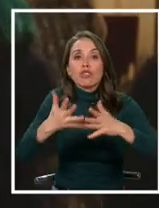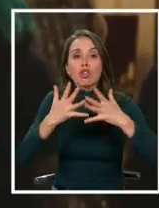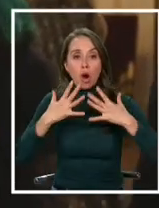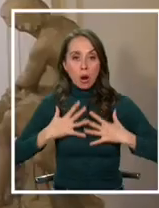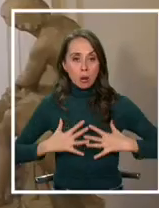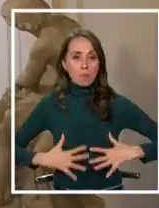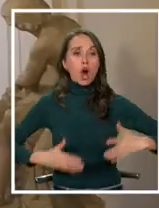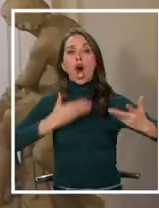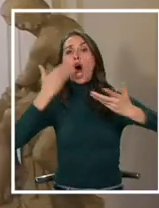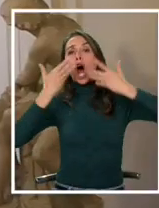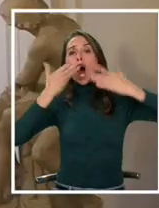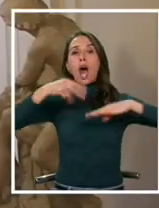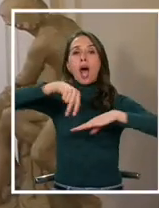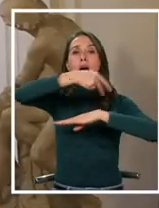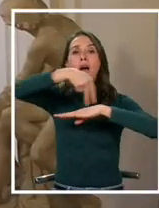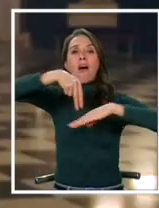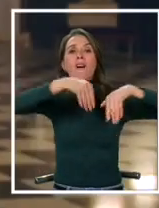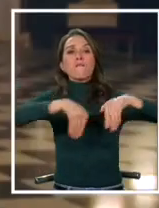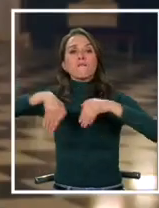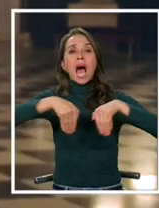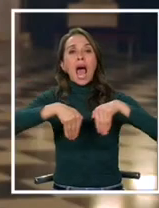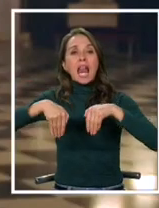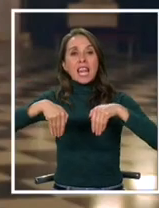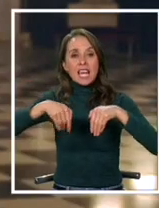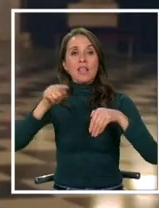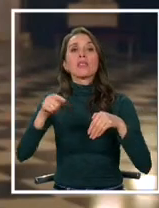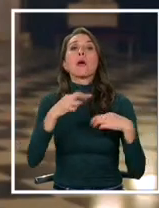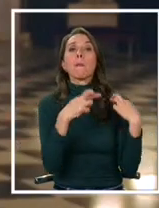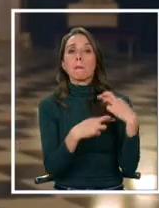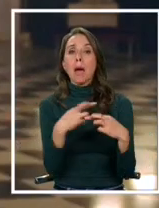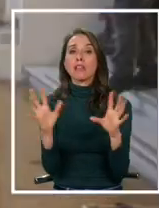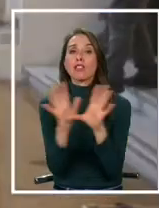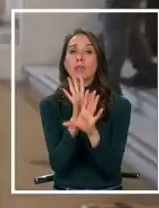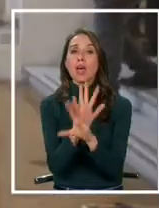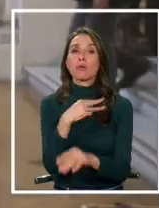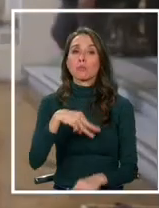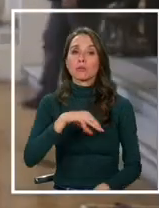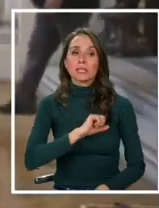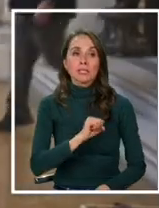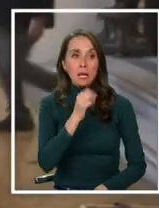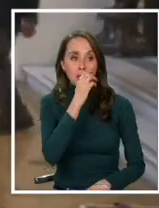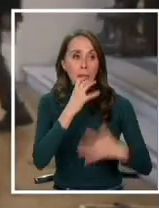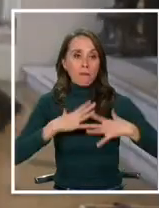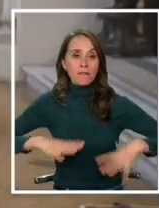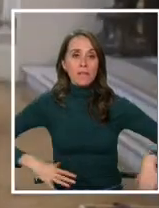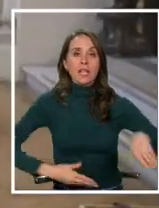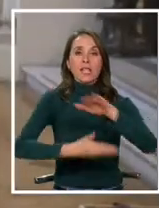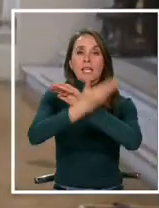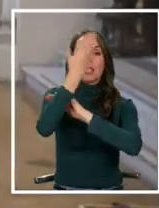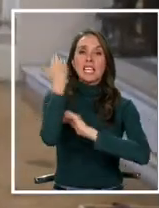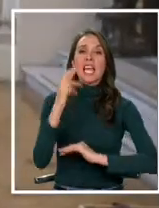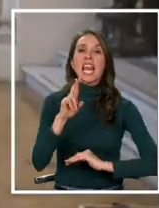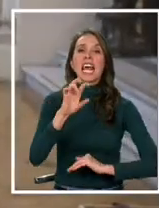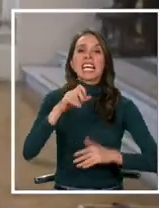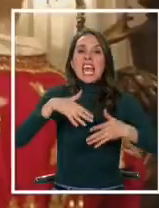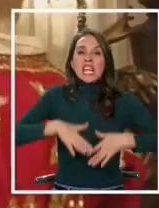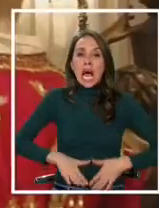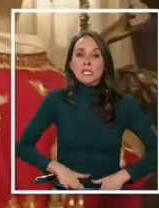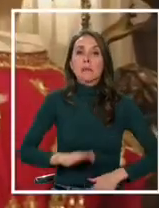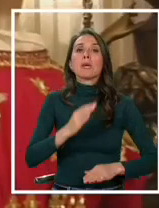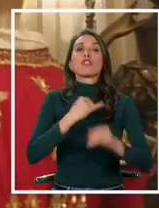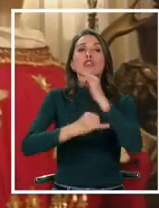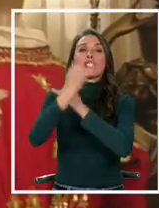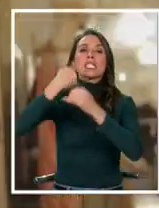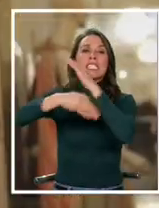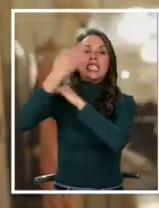vestuarios de ópera y de balet que forman parte del patrimonio del teatro municipal de Santiago hay trajes renacentistas siglo XVII hay trajes de